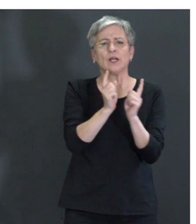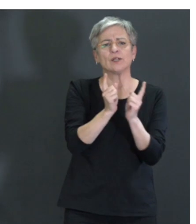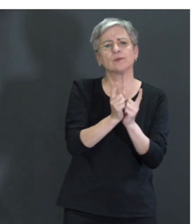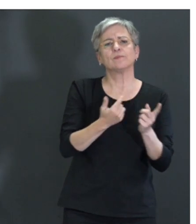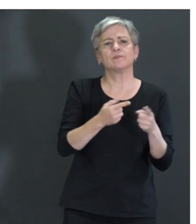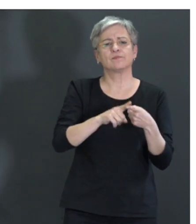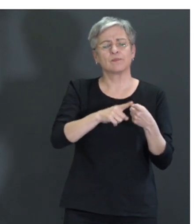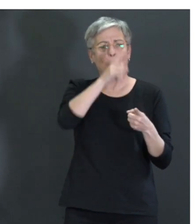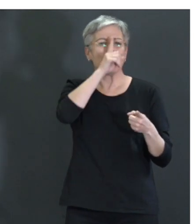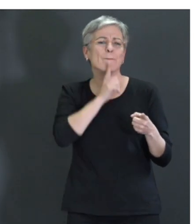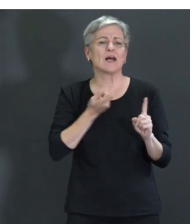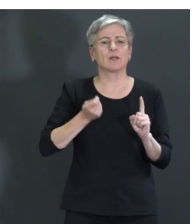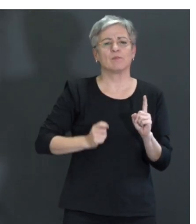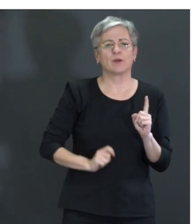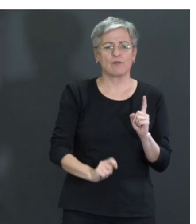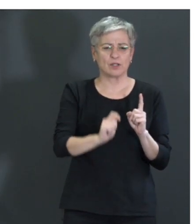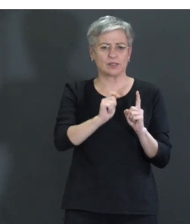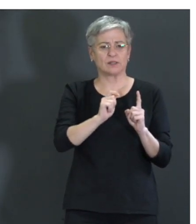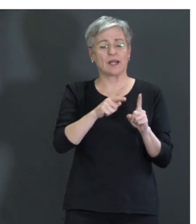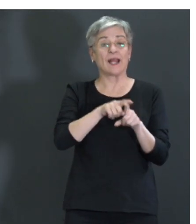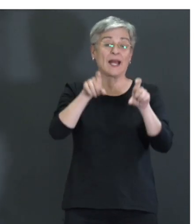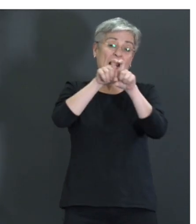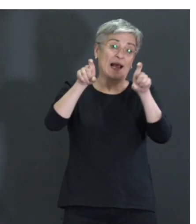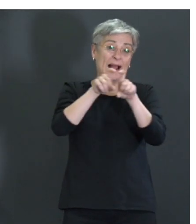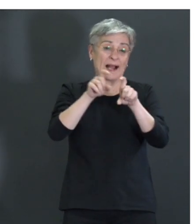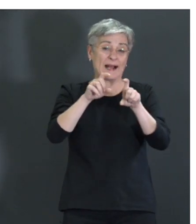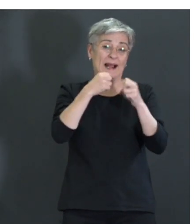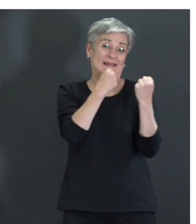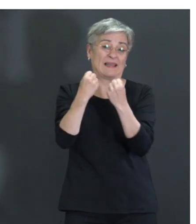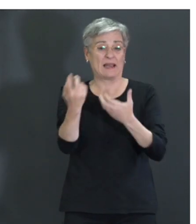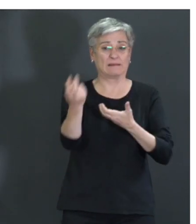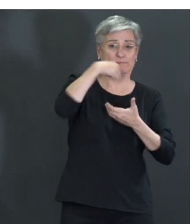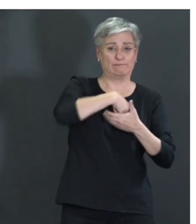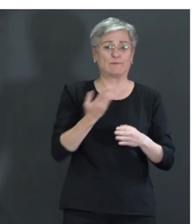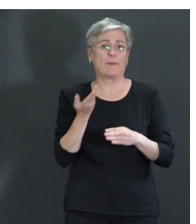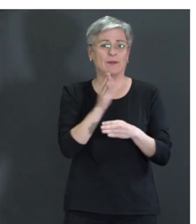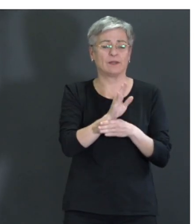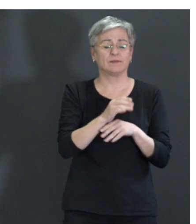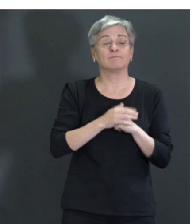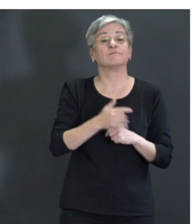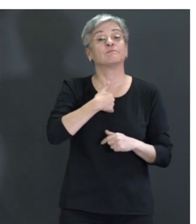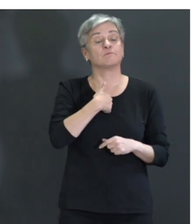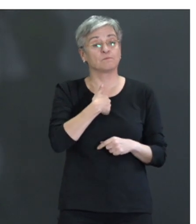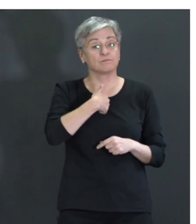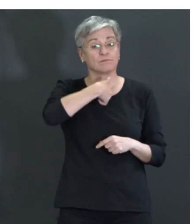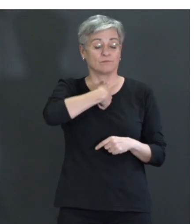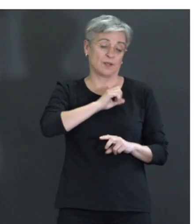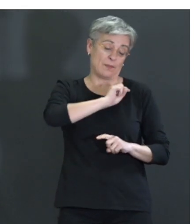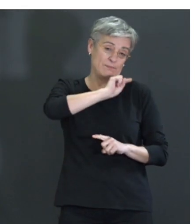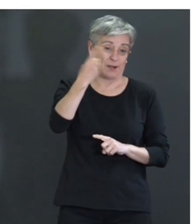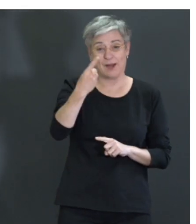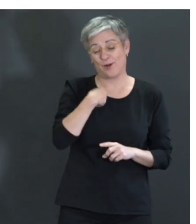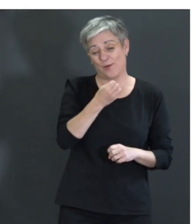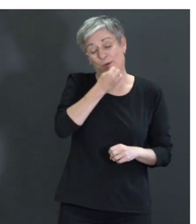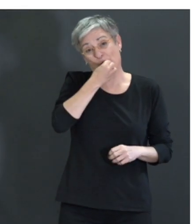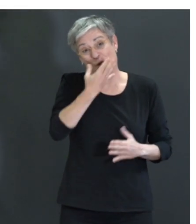cuál es tu perfil profesional y de la entidad a la que representas, ¿no? Muy bien, bueno, pues en primer lugar, buenos días